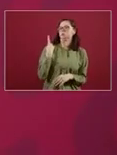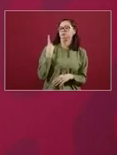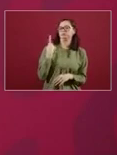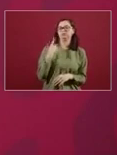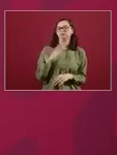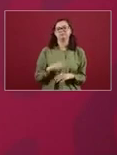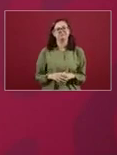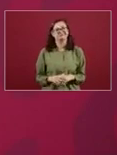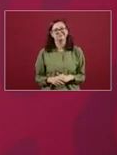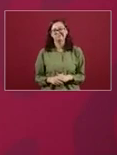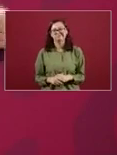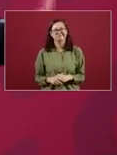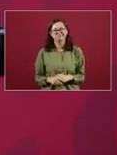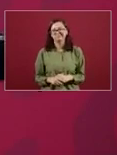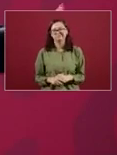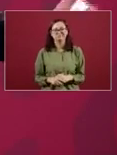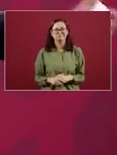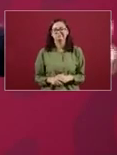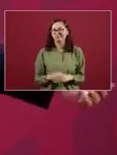ni